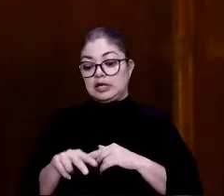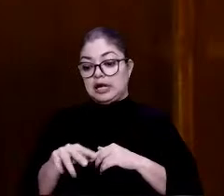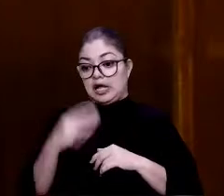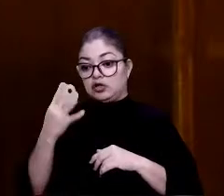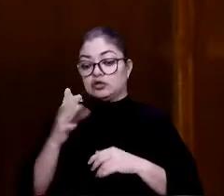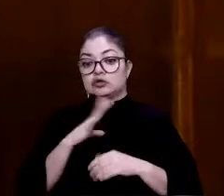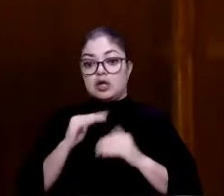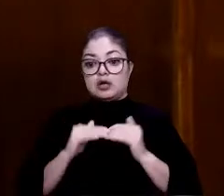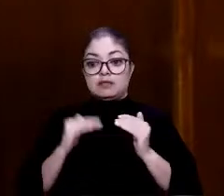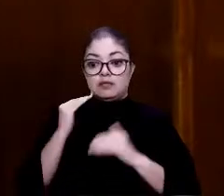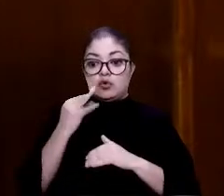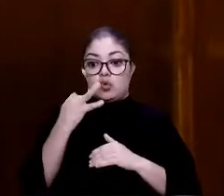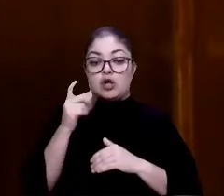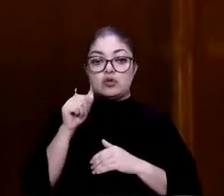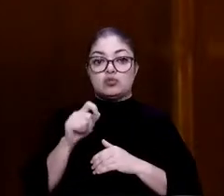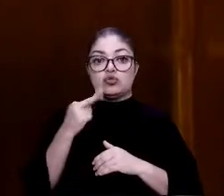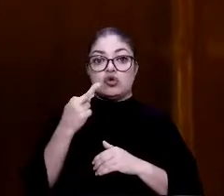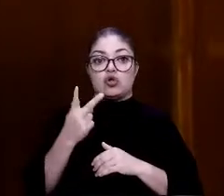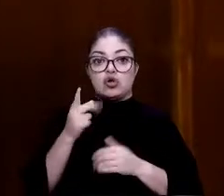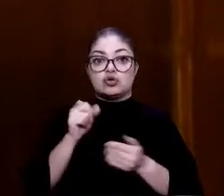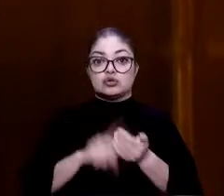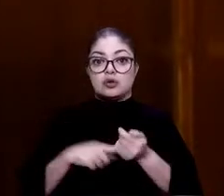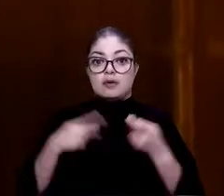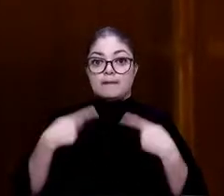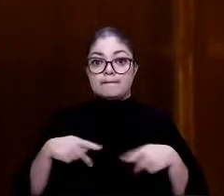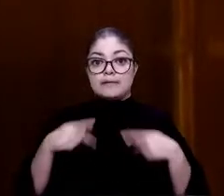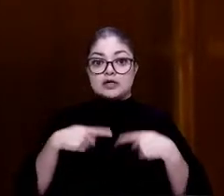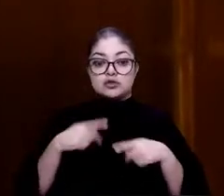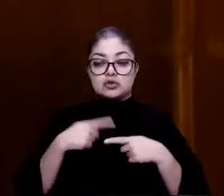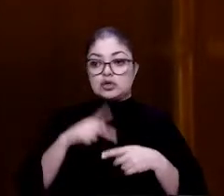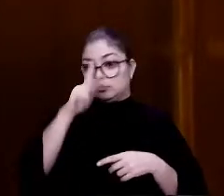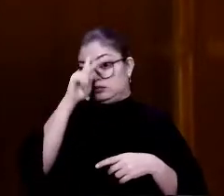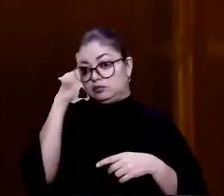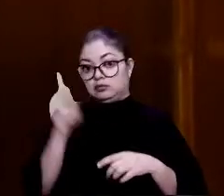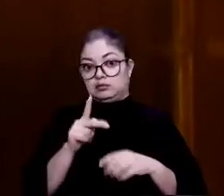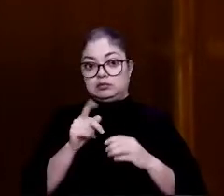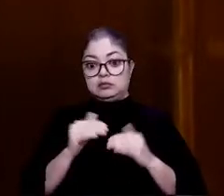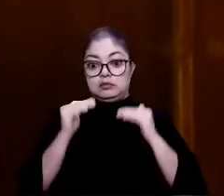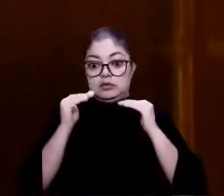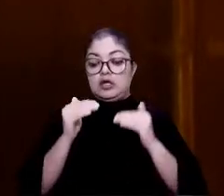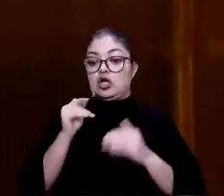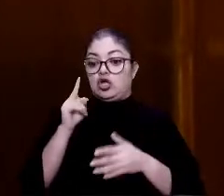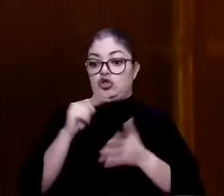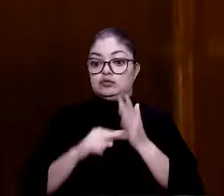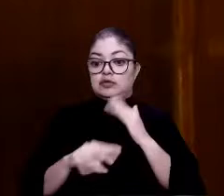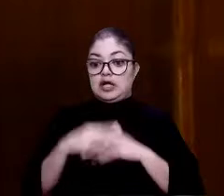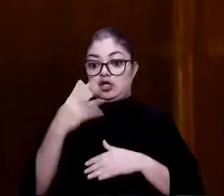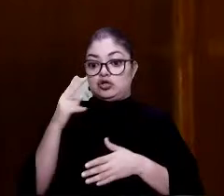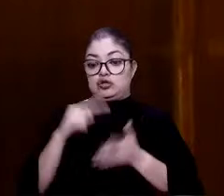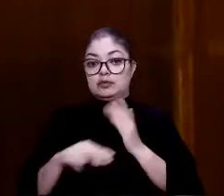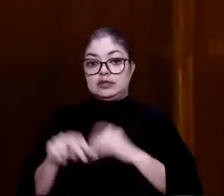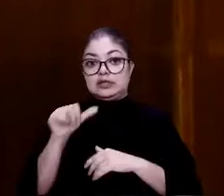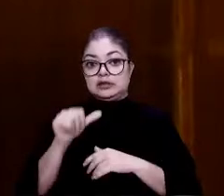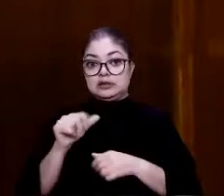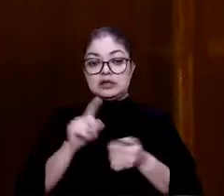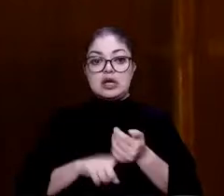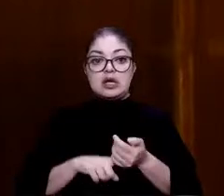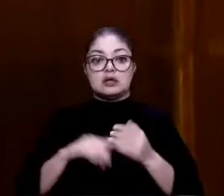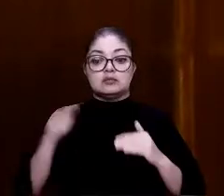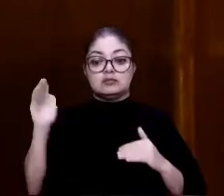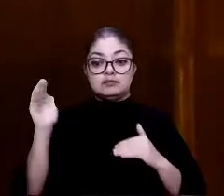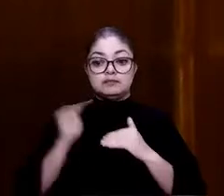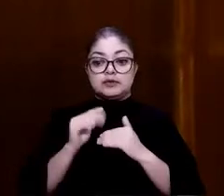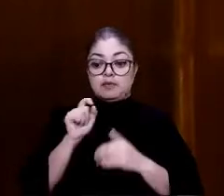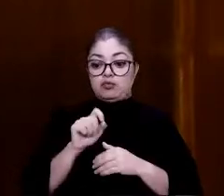de 4.2% de la población en dicha situación. Entre 2014 y 2016, una marginal reducción de apenas